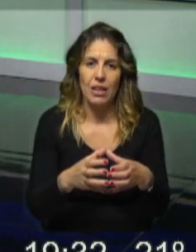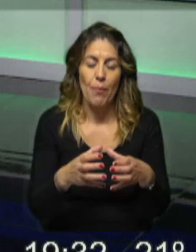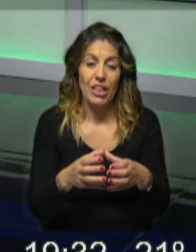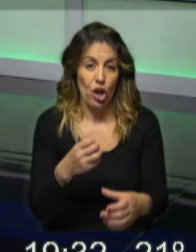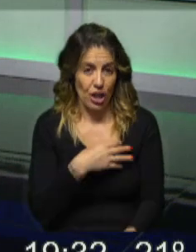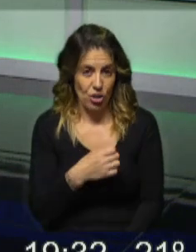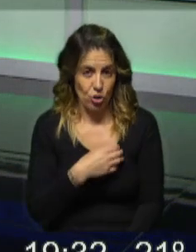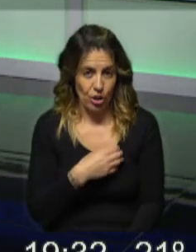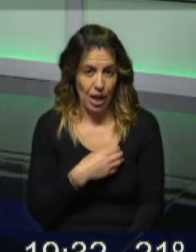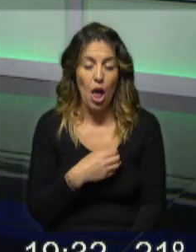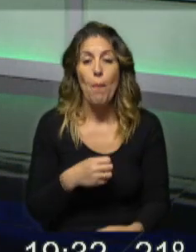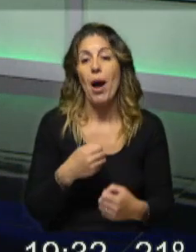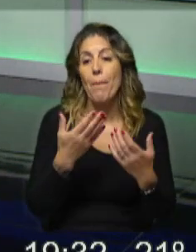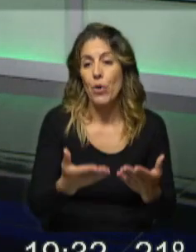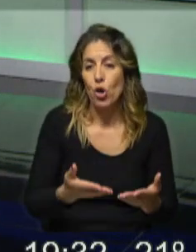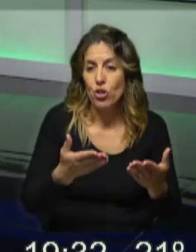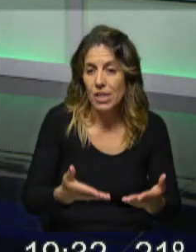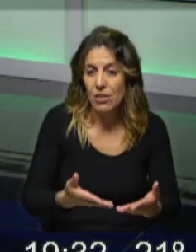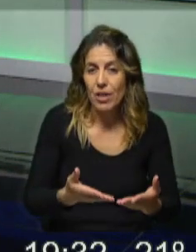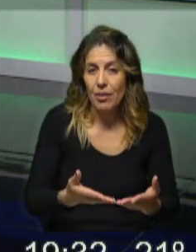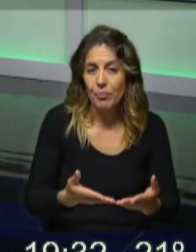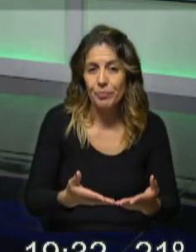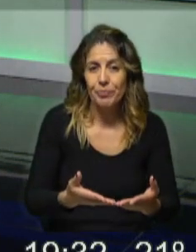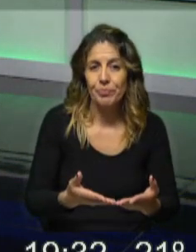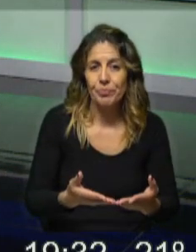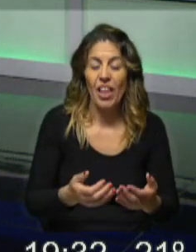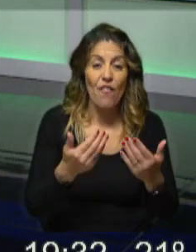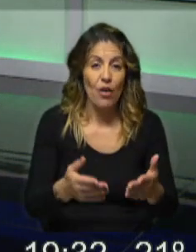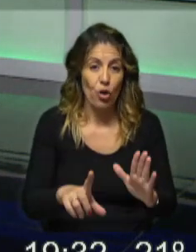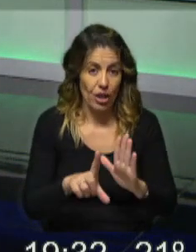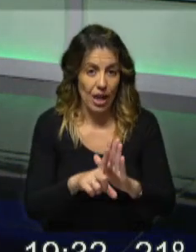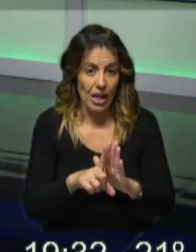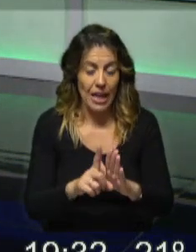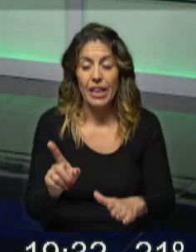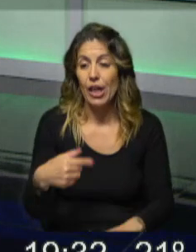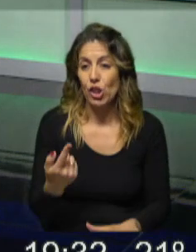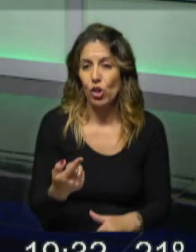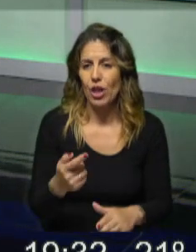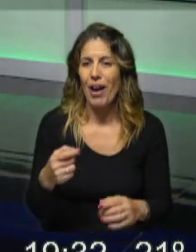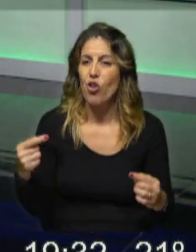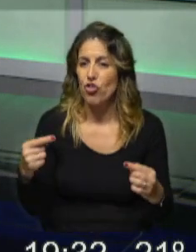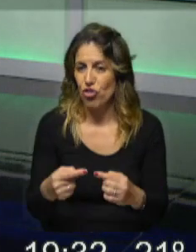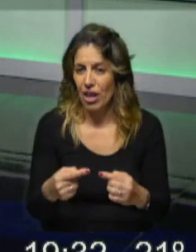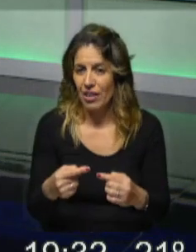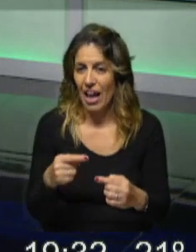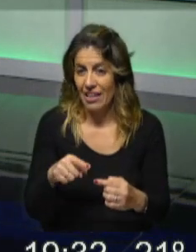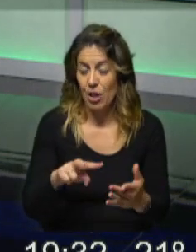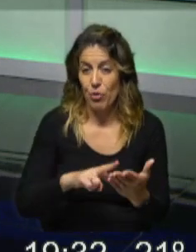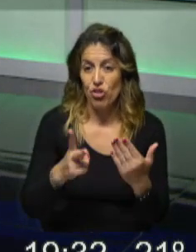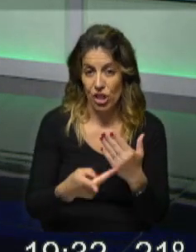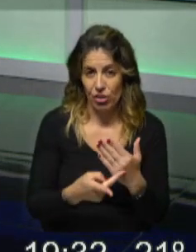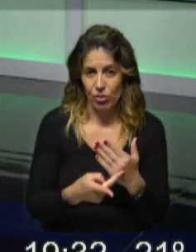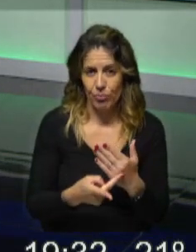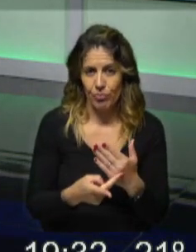Nacional más proclive a a favor de la ley y otra más contraria a ese proyecto